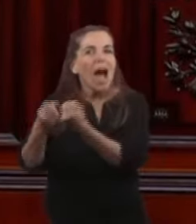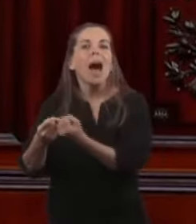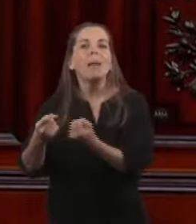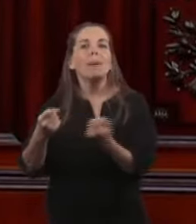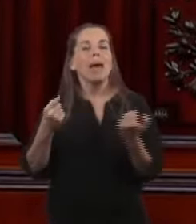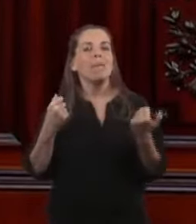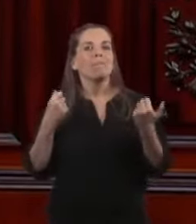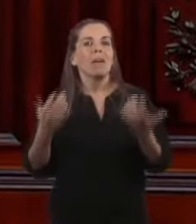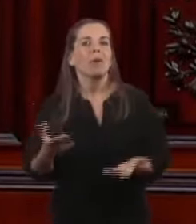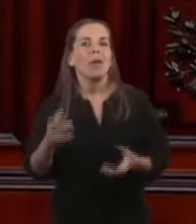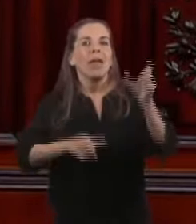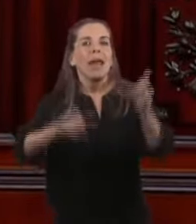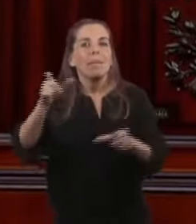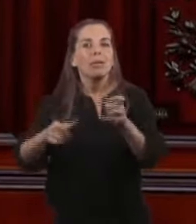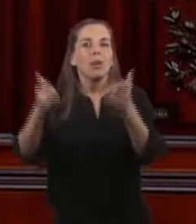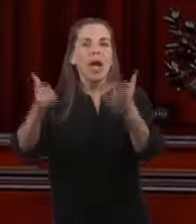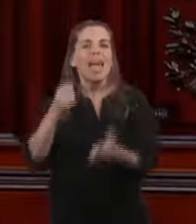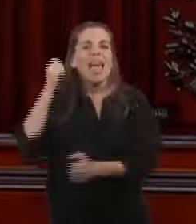y